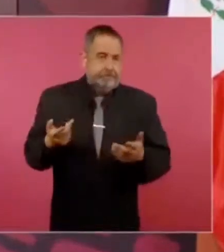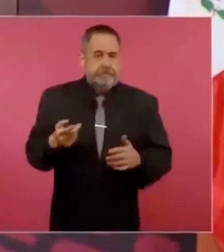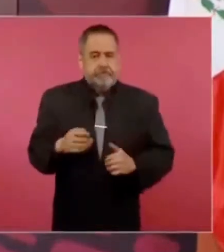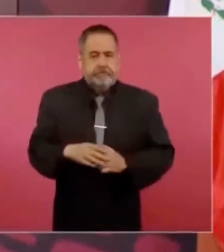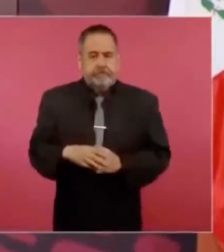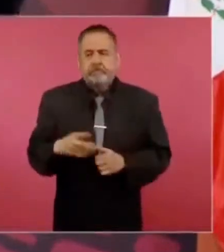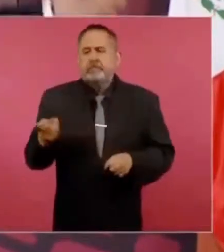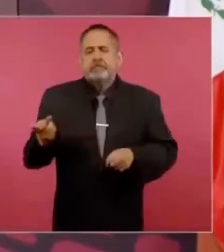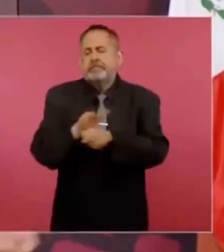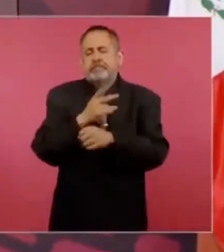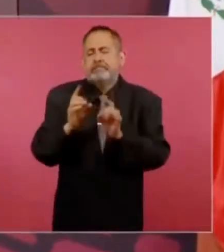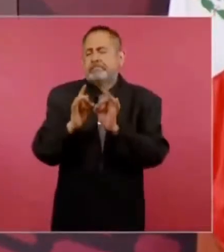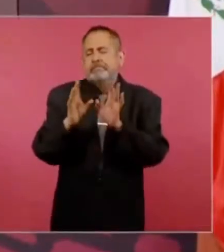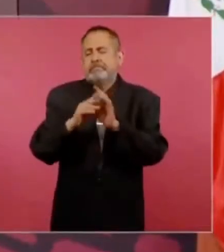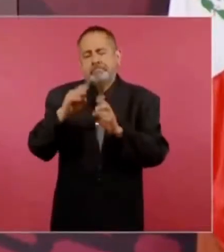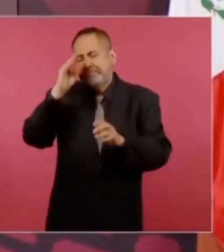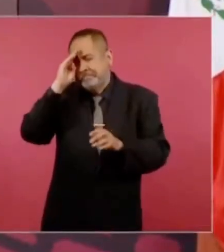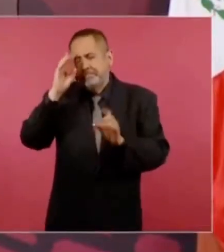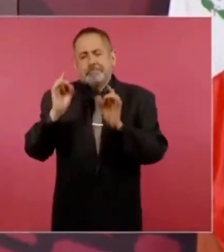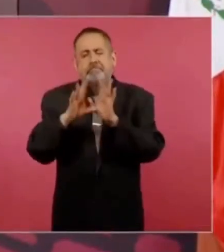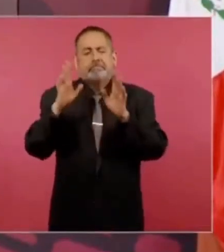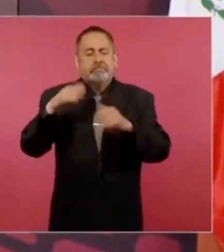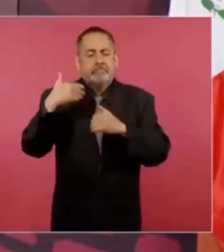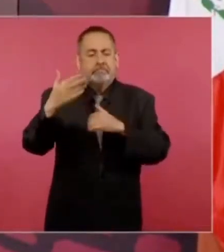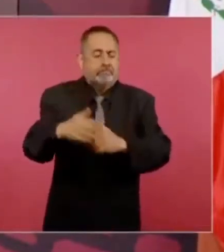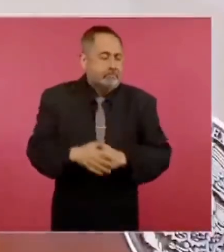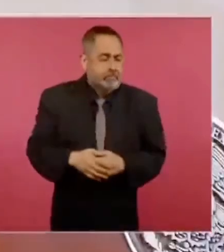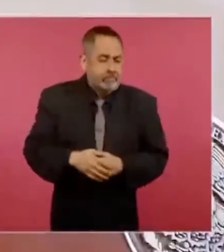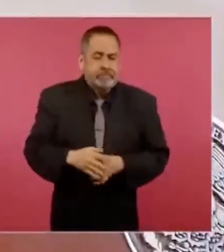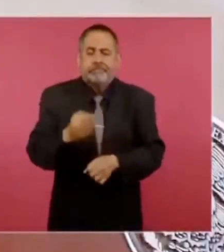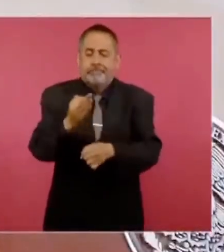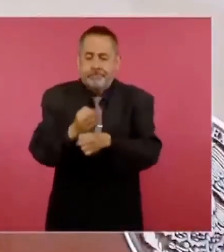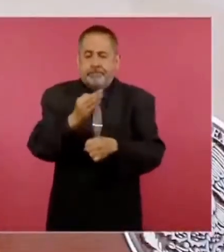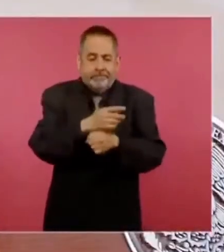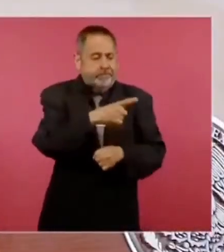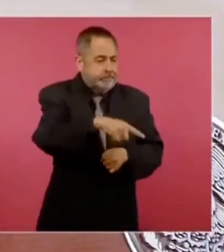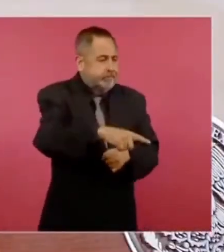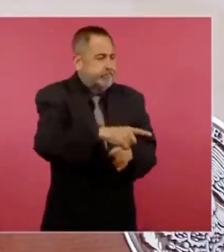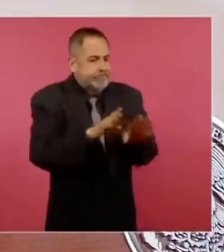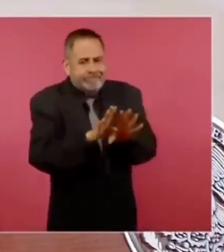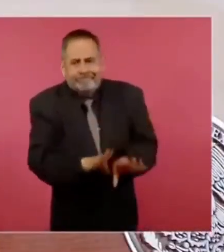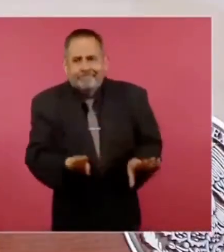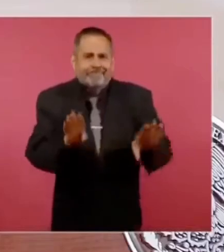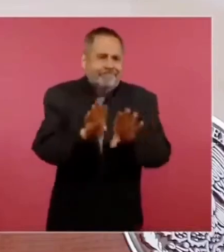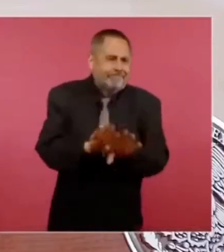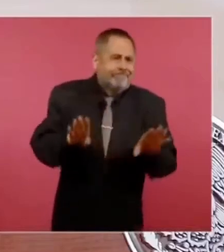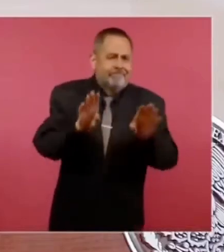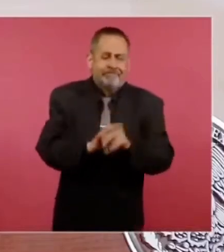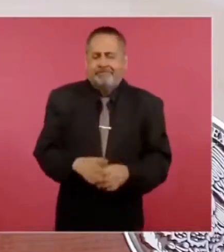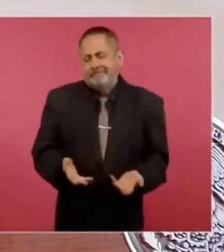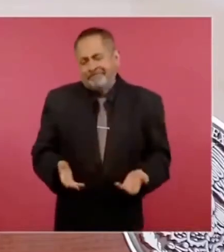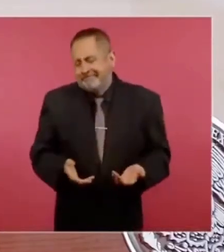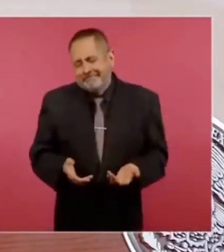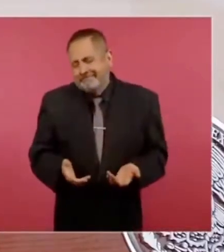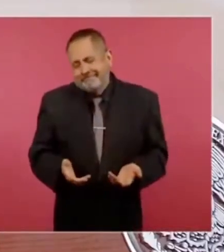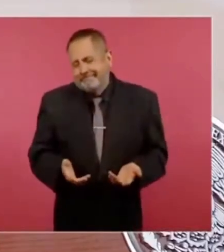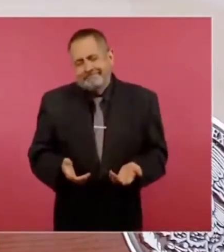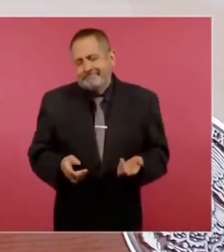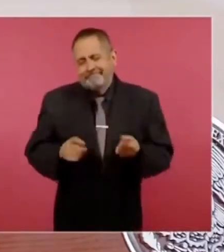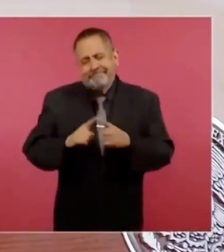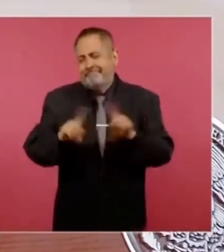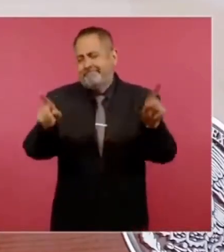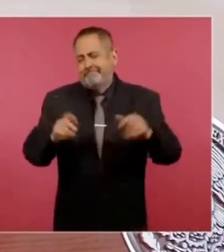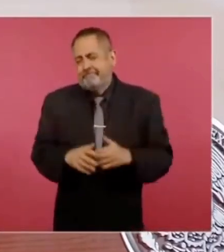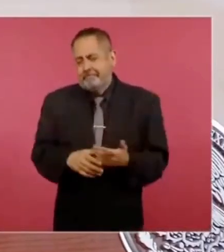¿qué puede pasar? Están buscándole, ¿no? Ya es distinto, decía,